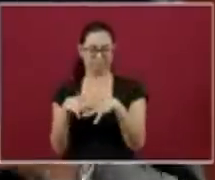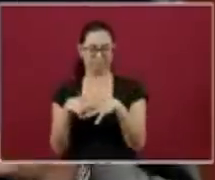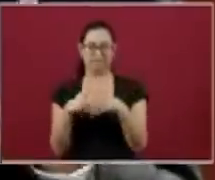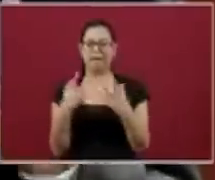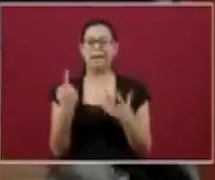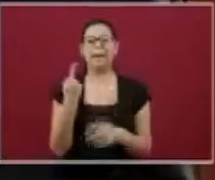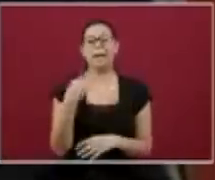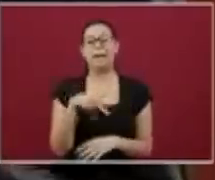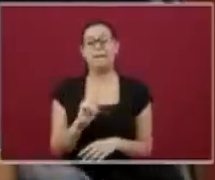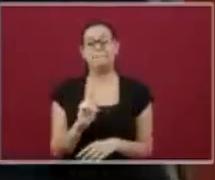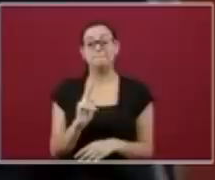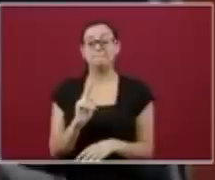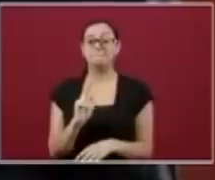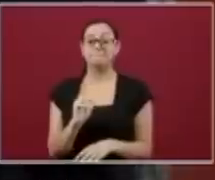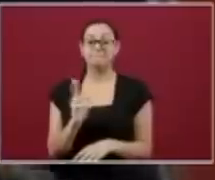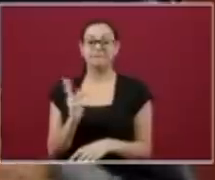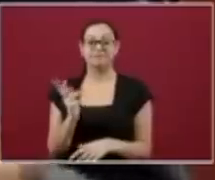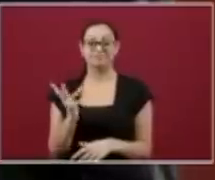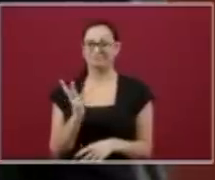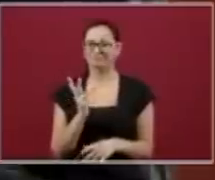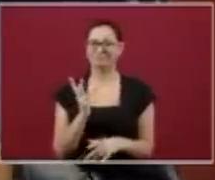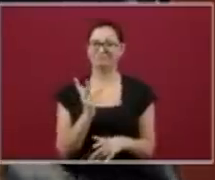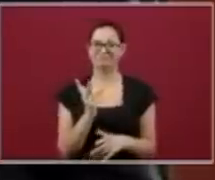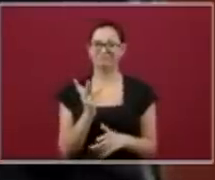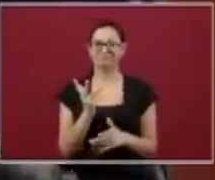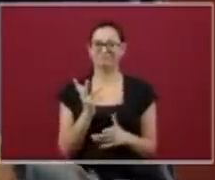pero no se pudo del todo